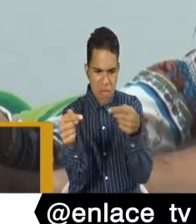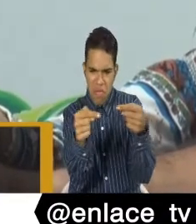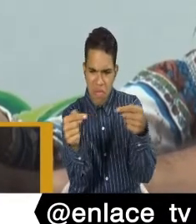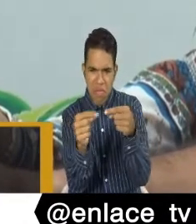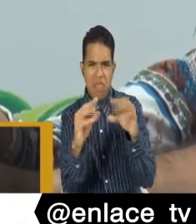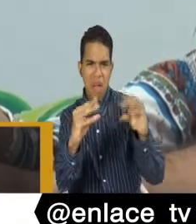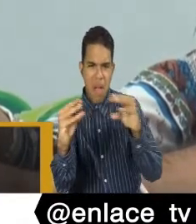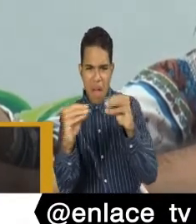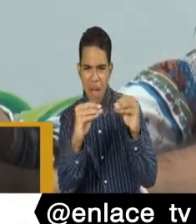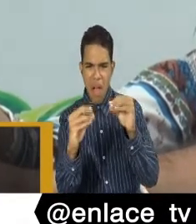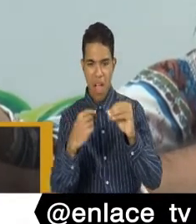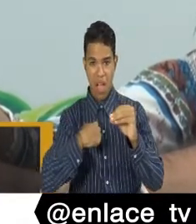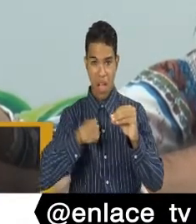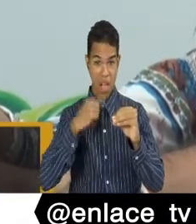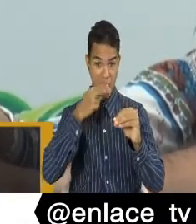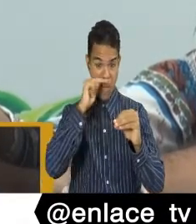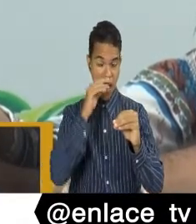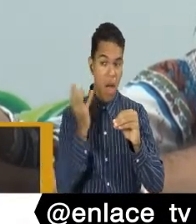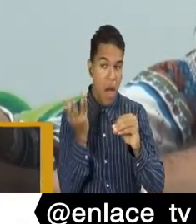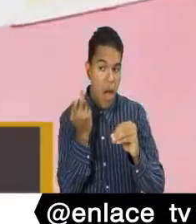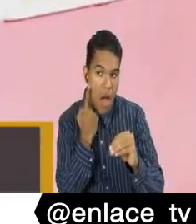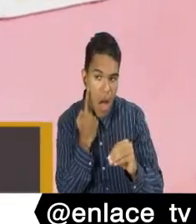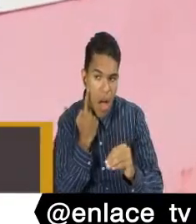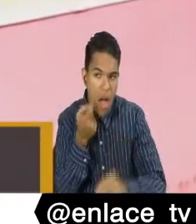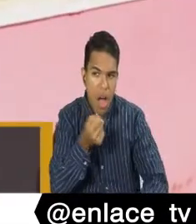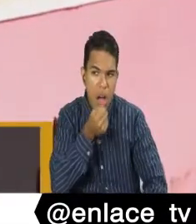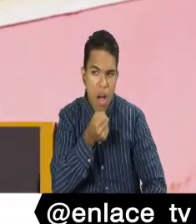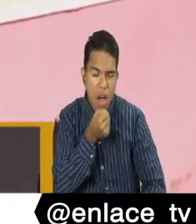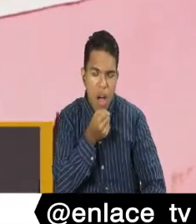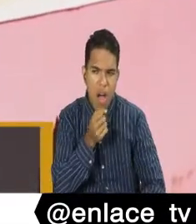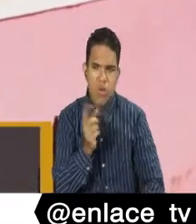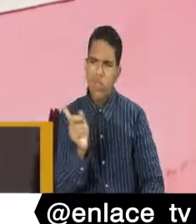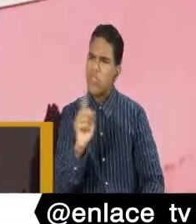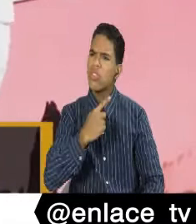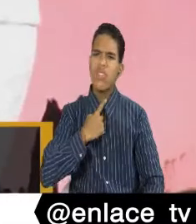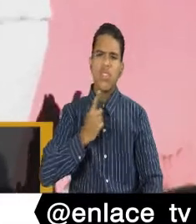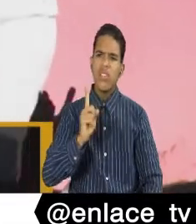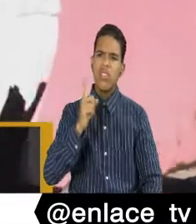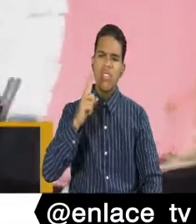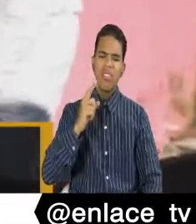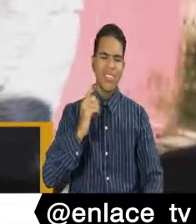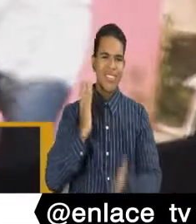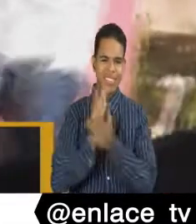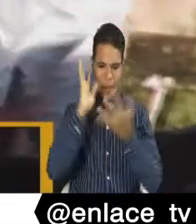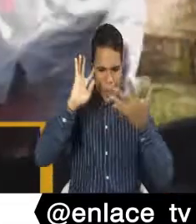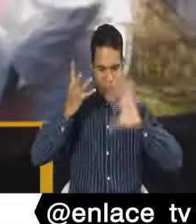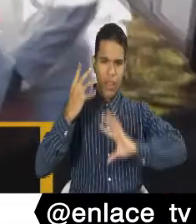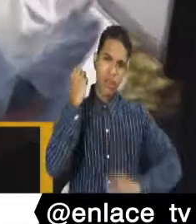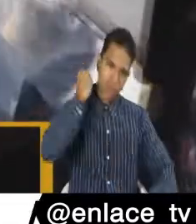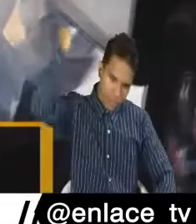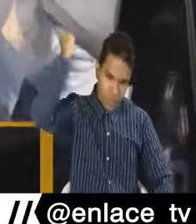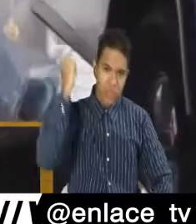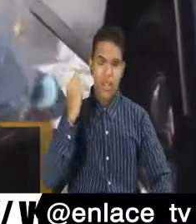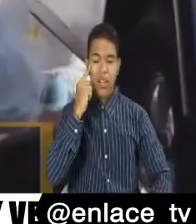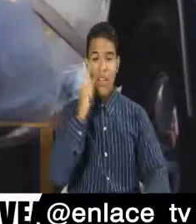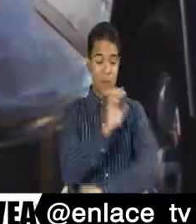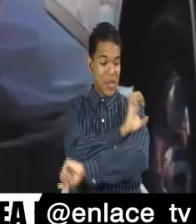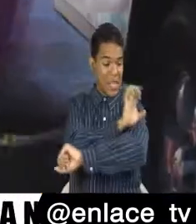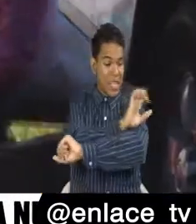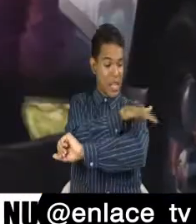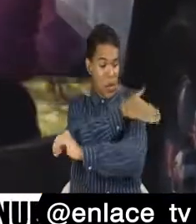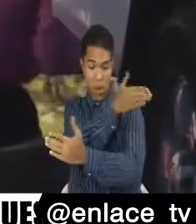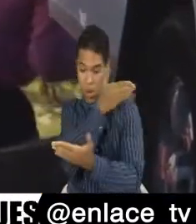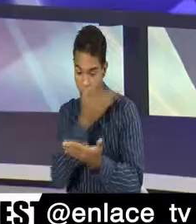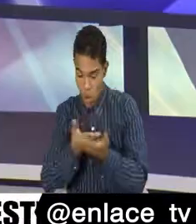no le gustó. Aparentemente pues esta es la hipótesis que se está manejando. En lo que va corrido del año, 17 personas se han quitado la vida en el puerto petrolero.